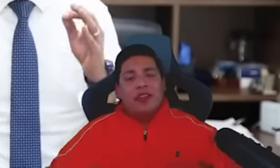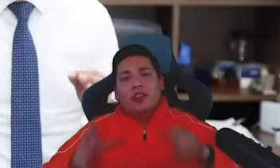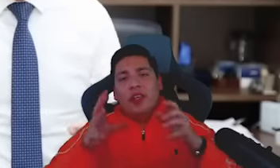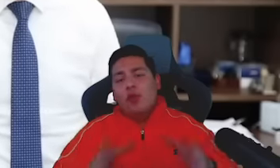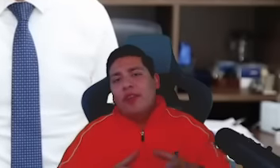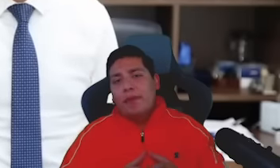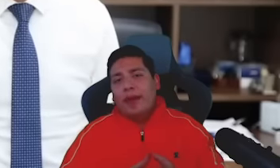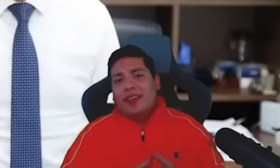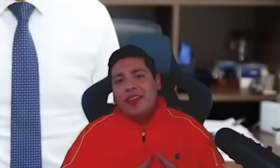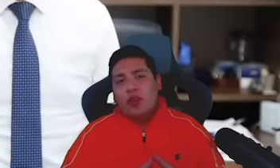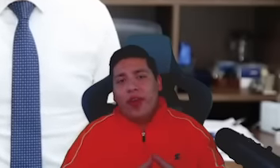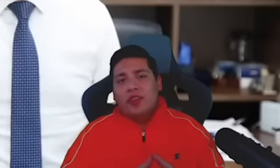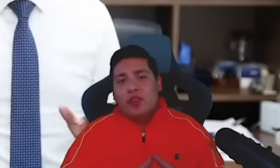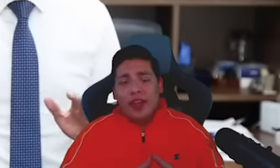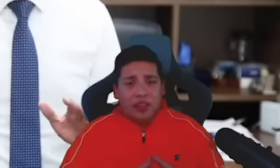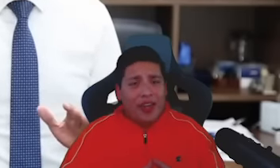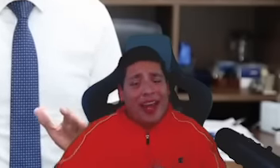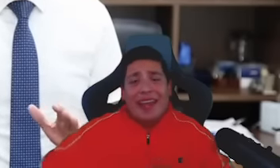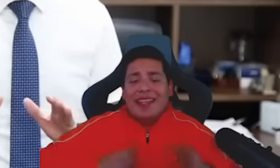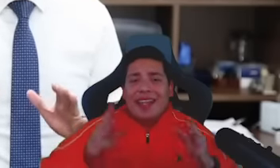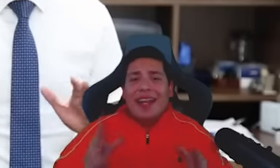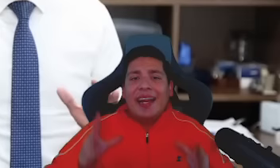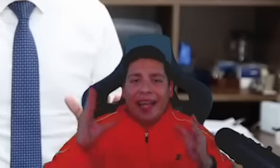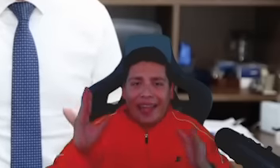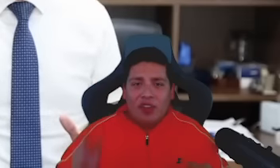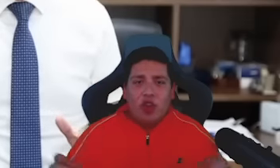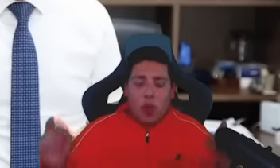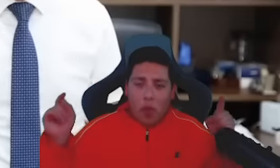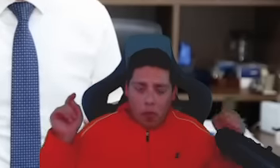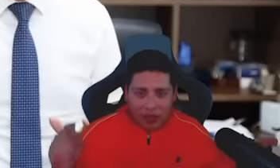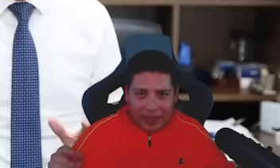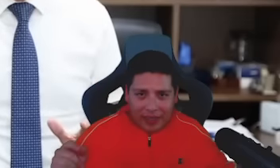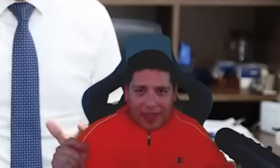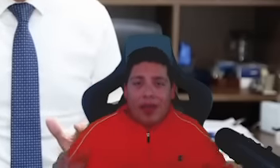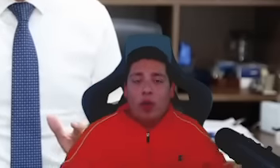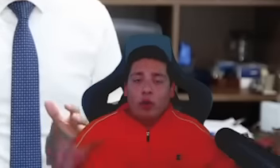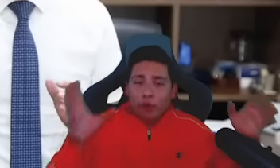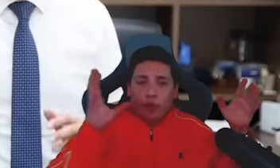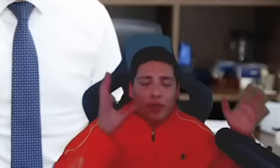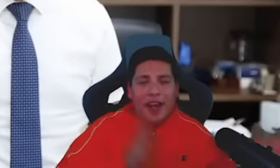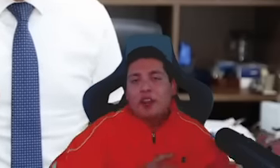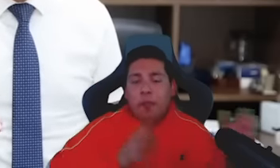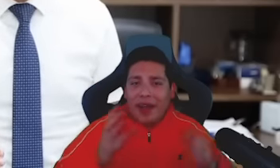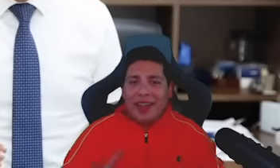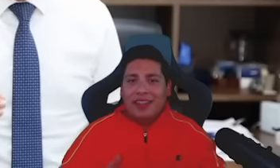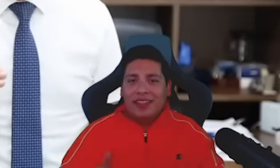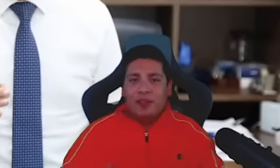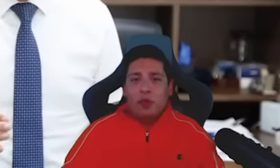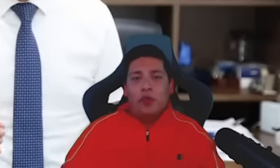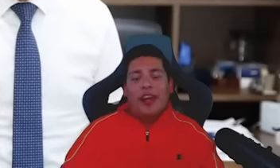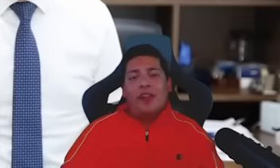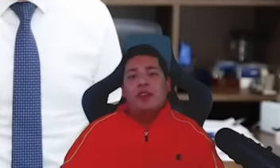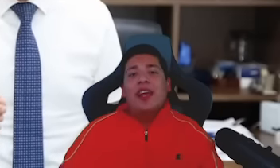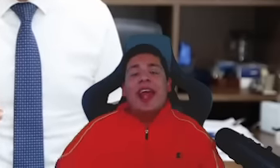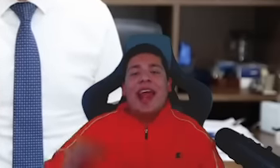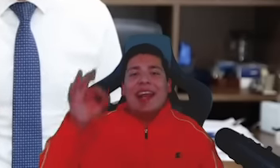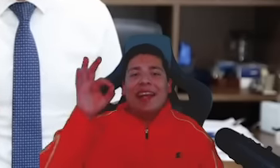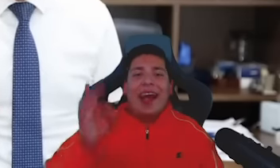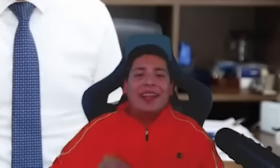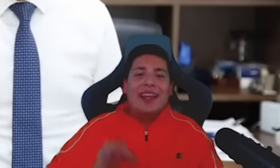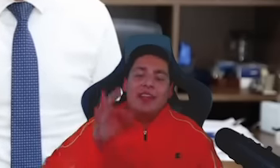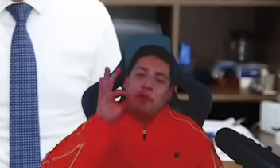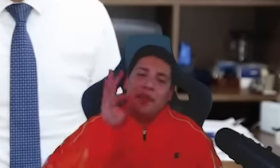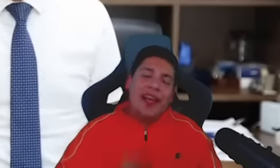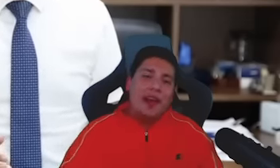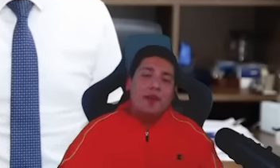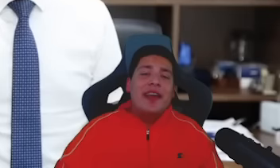Pues amigas y amigos, se hunde el partido Acción Nacional y siguen cayendo como moscas los funcionarios panistas involucrados en